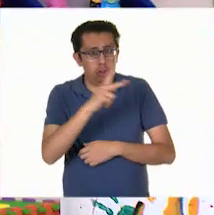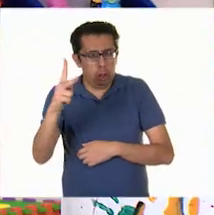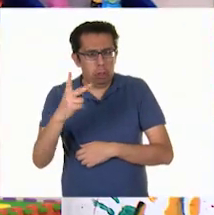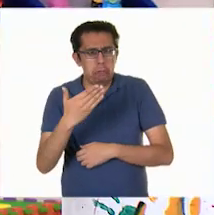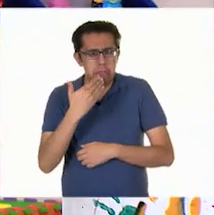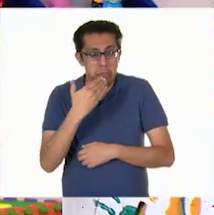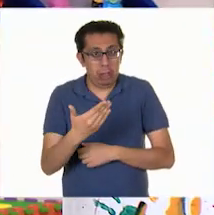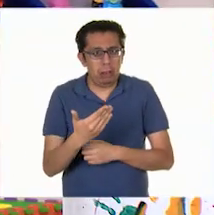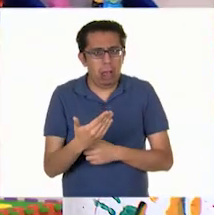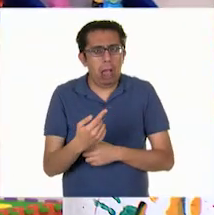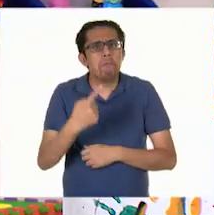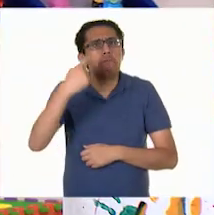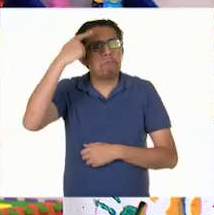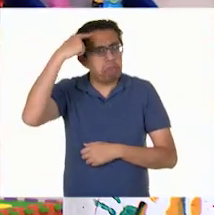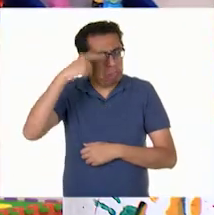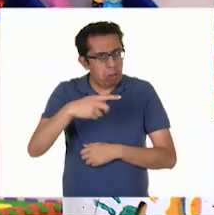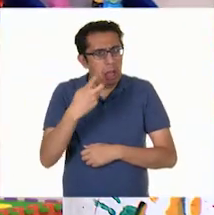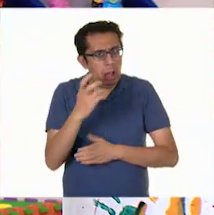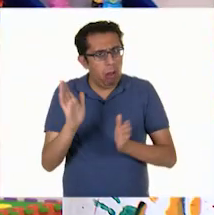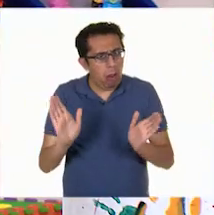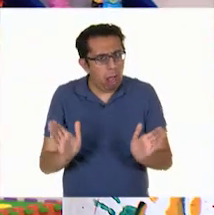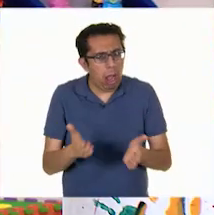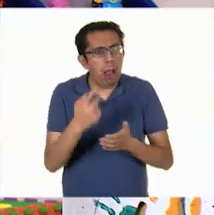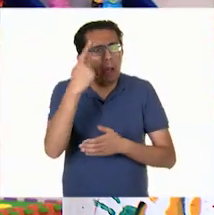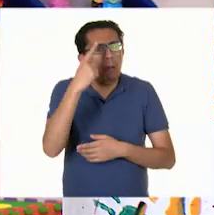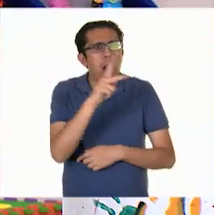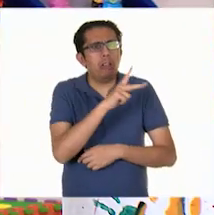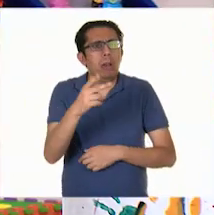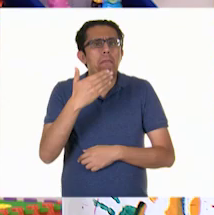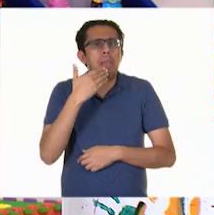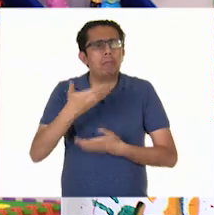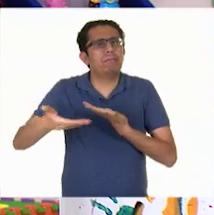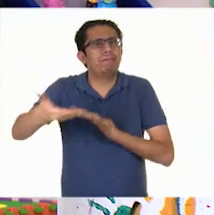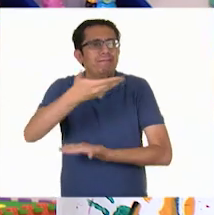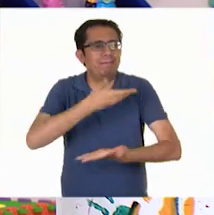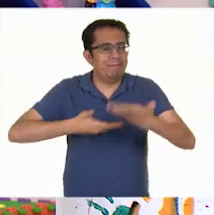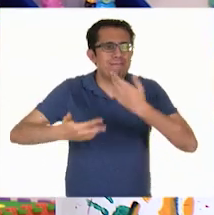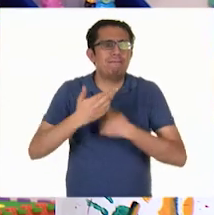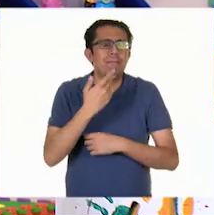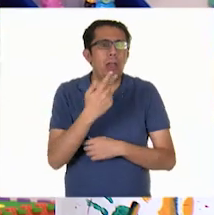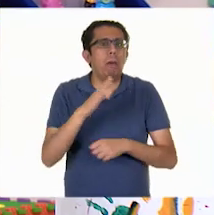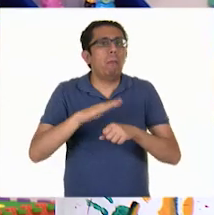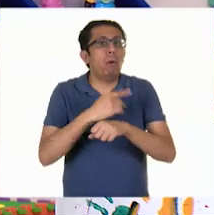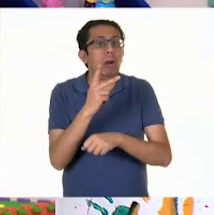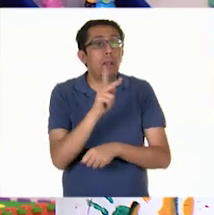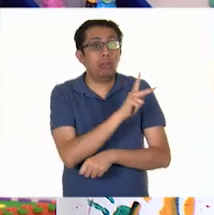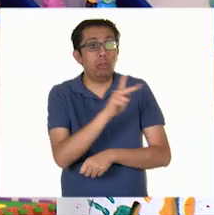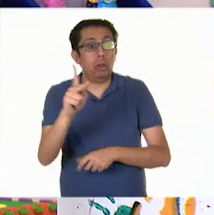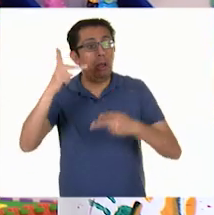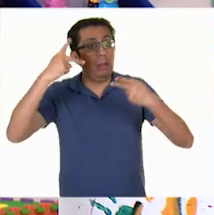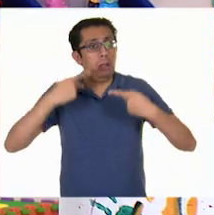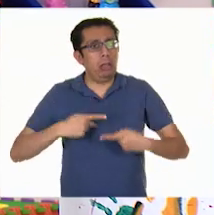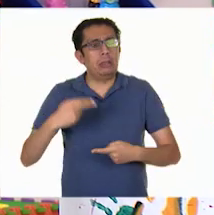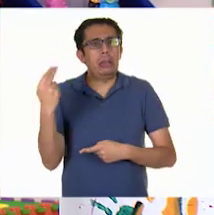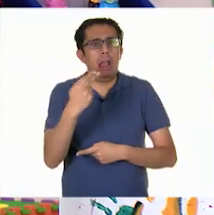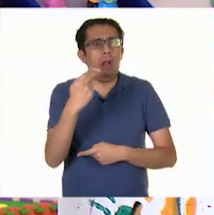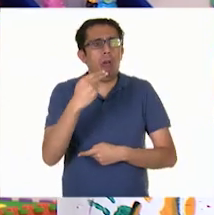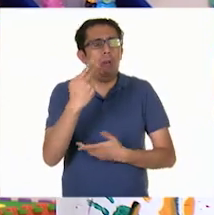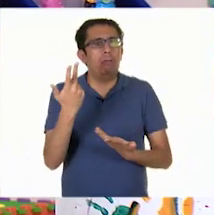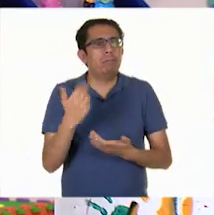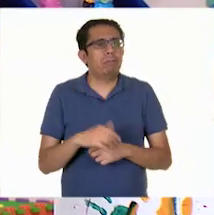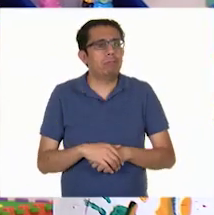parece que sí promueven el bien común y mejoran la convivencia porque todas las personas necesitamos un lugar